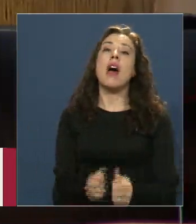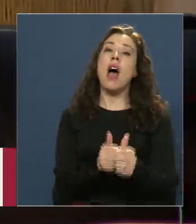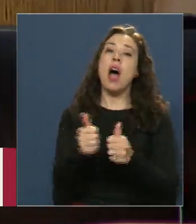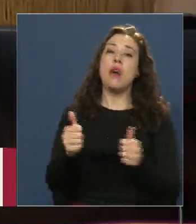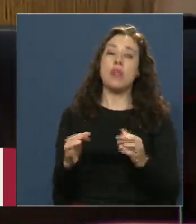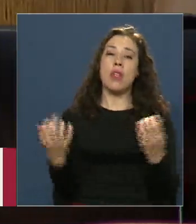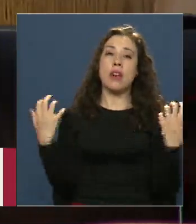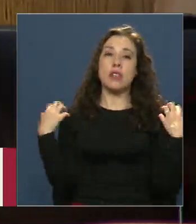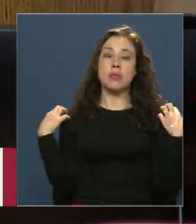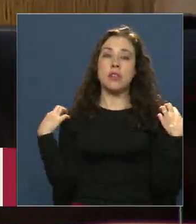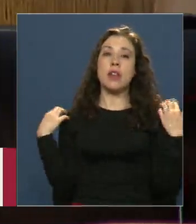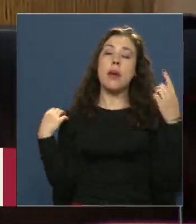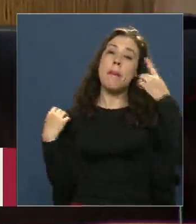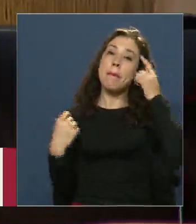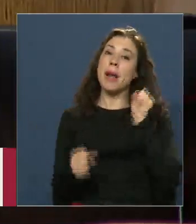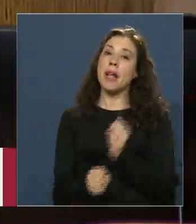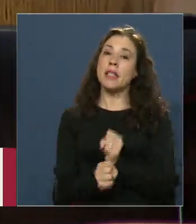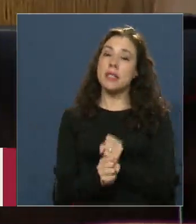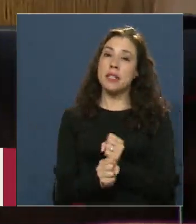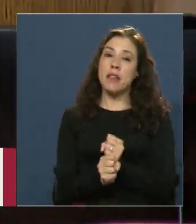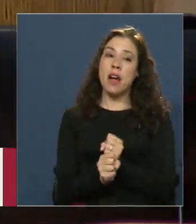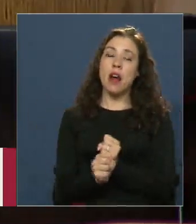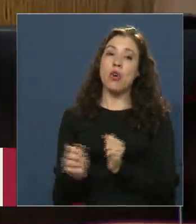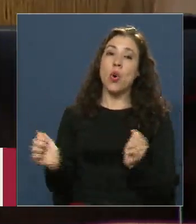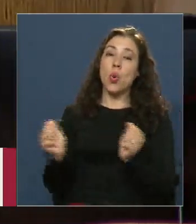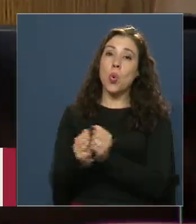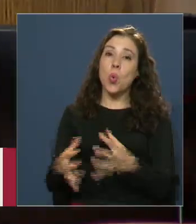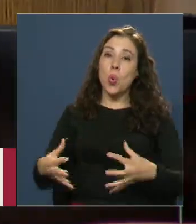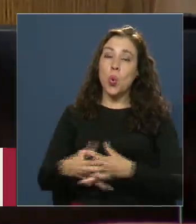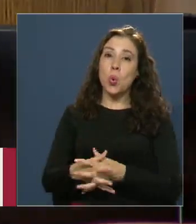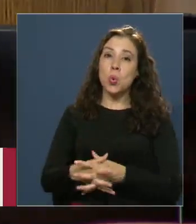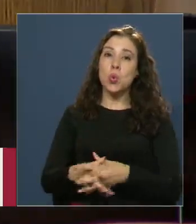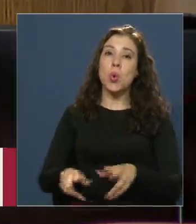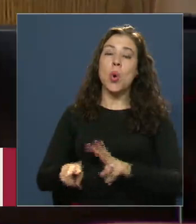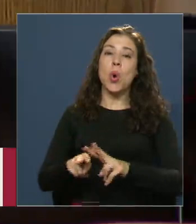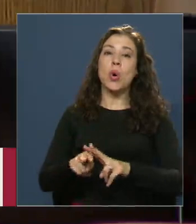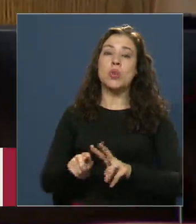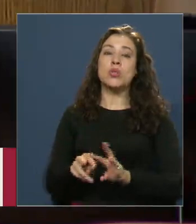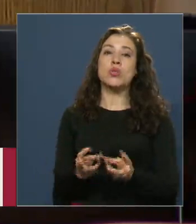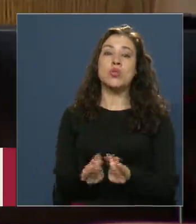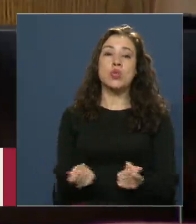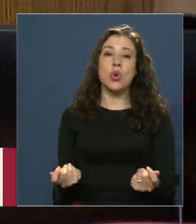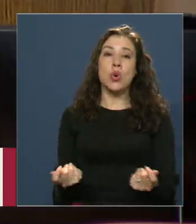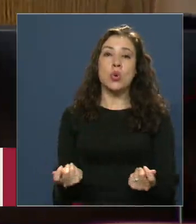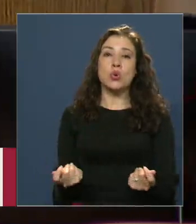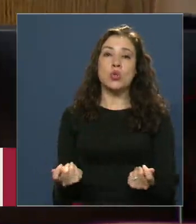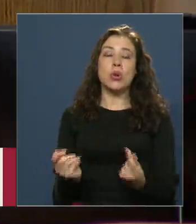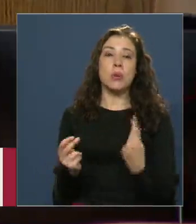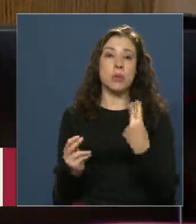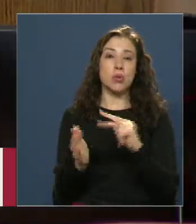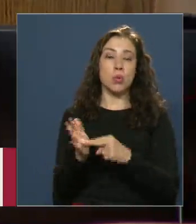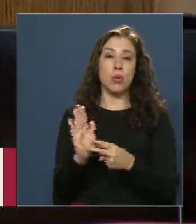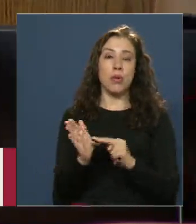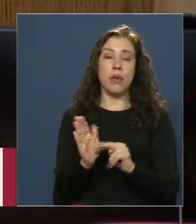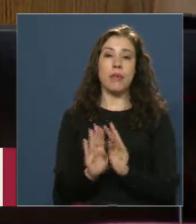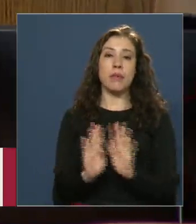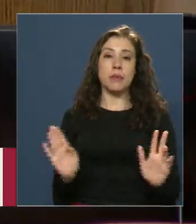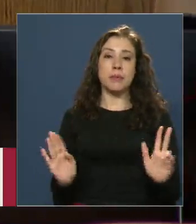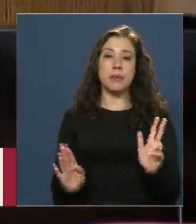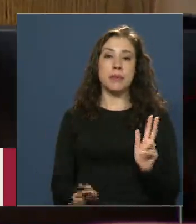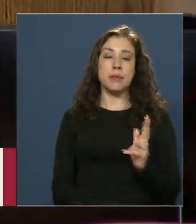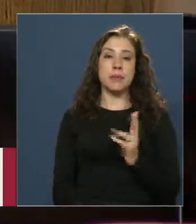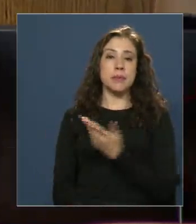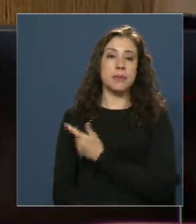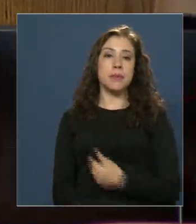autoridades competentes, a fin de trabajar en forma conjunta en la construcción de las soluciones para dichos problemas. He dicho,